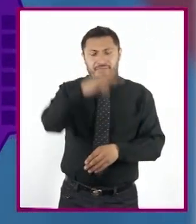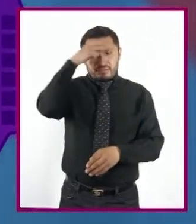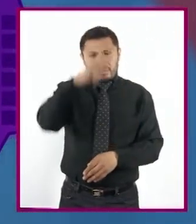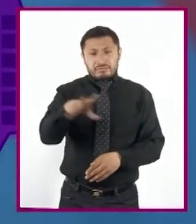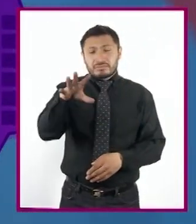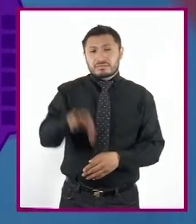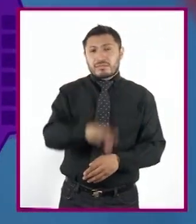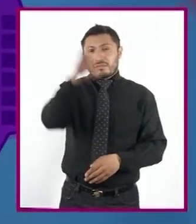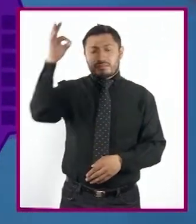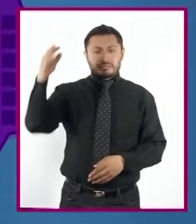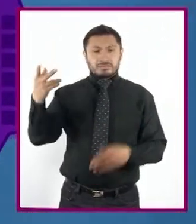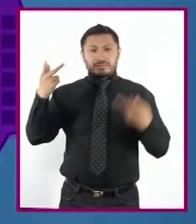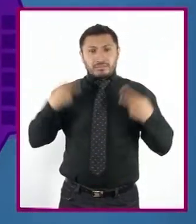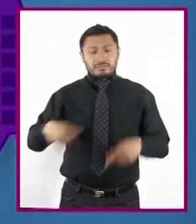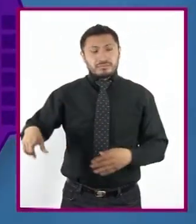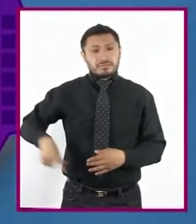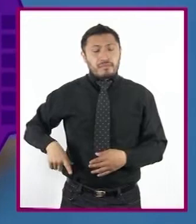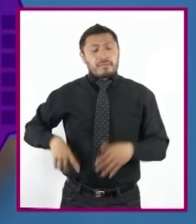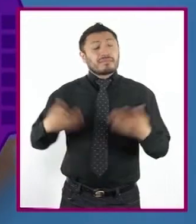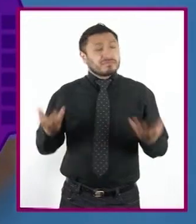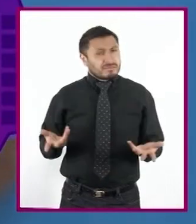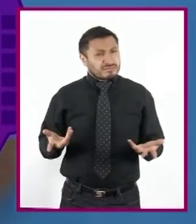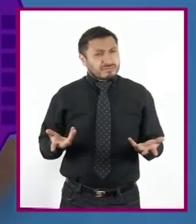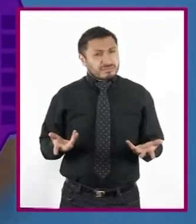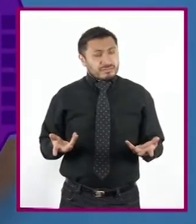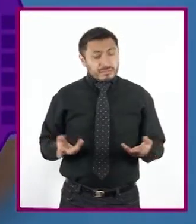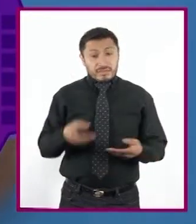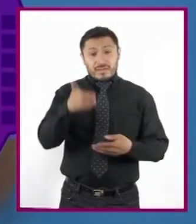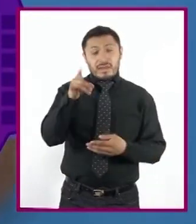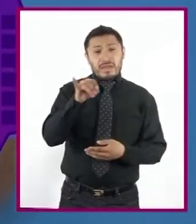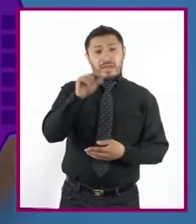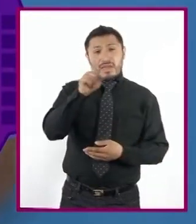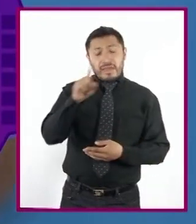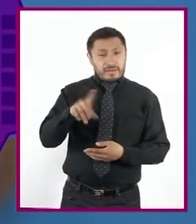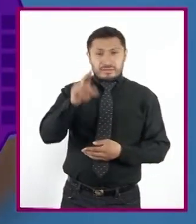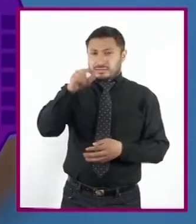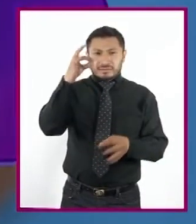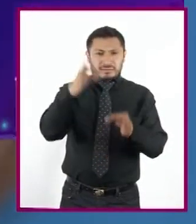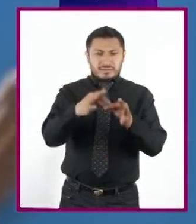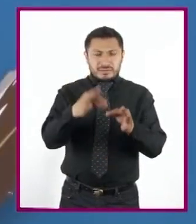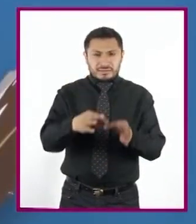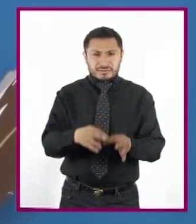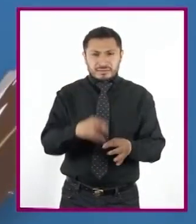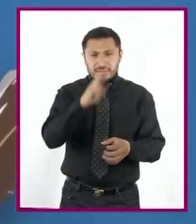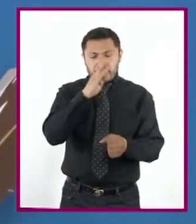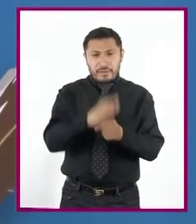a sus gobernantes? ¿Por qué creen que Díaz no cumplió con sus palabras?